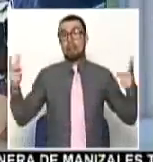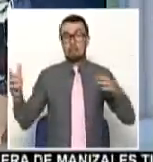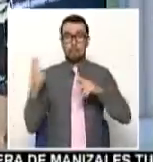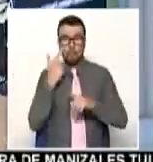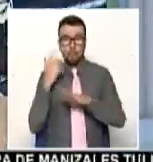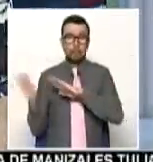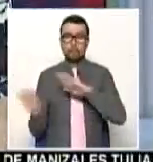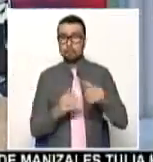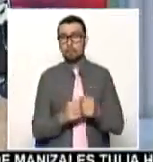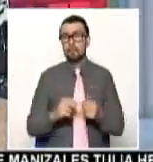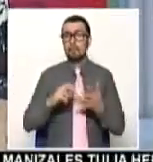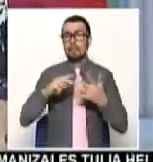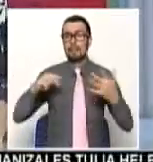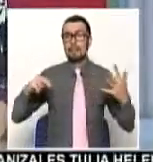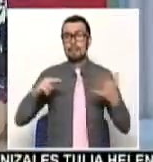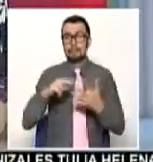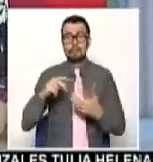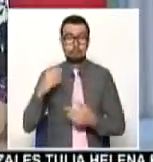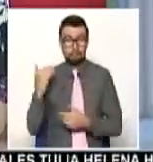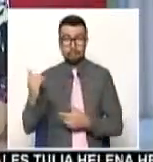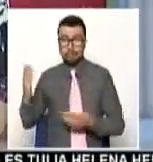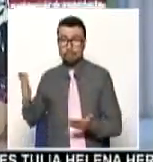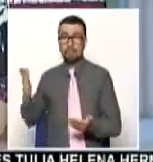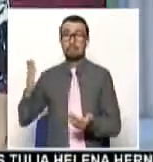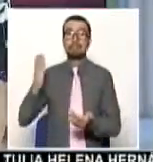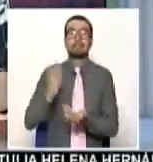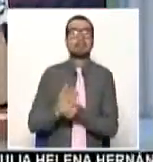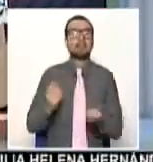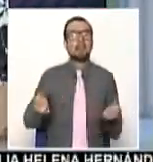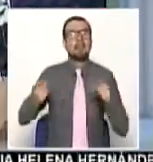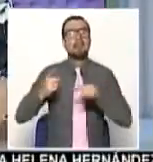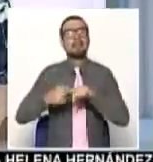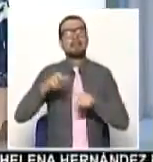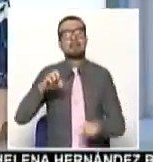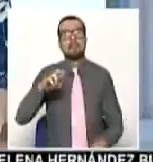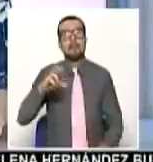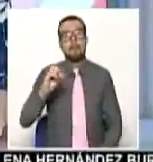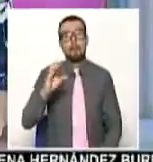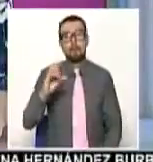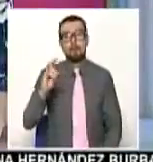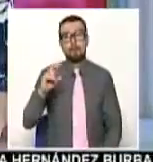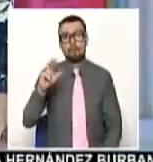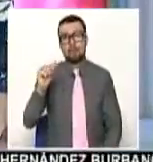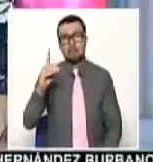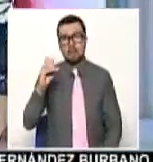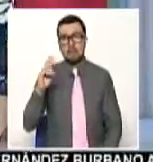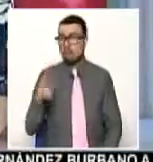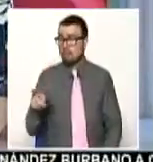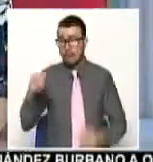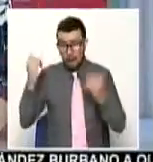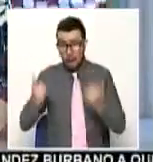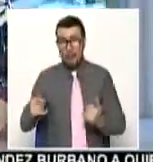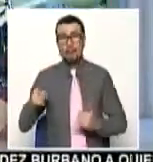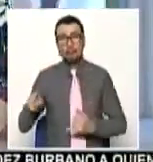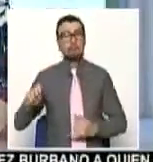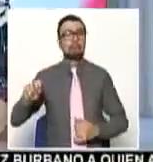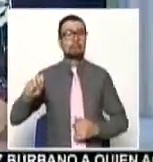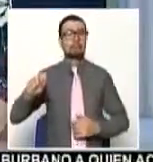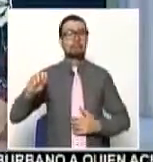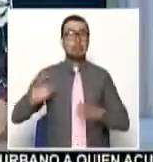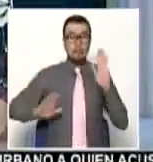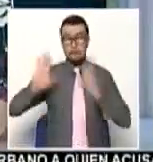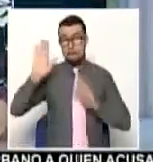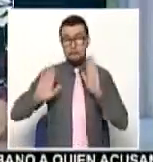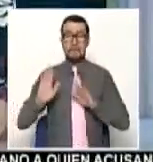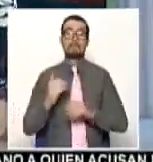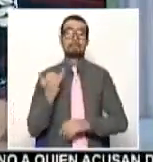estuvo de visita el doctor Alejandro Ordóñez, ex procurador general de la Nación y actual precandidato presidencial. En medio de su recorrido por el municipio